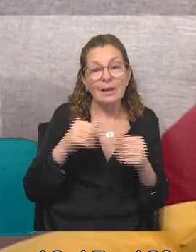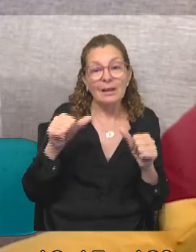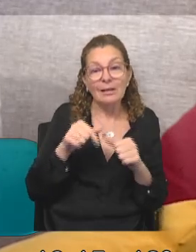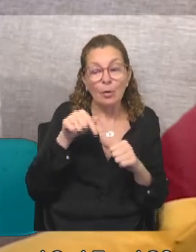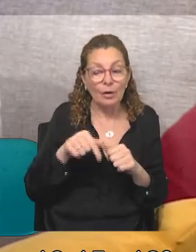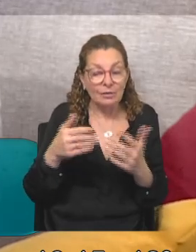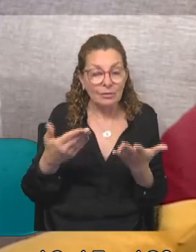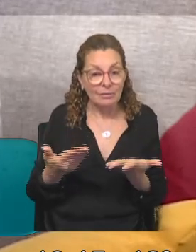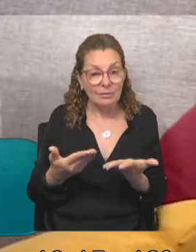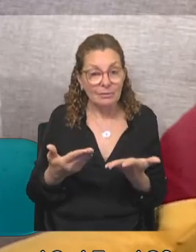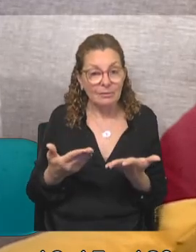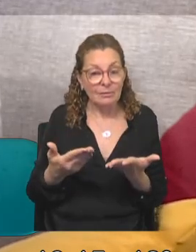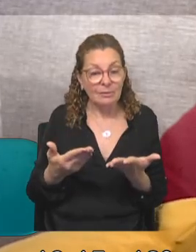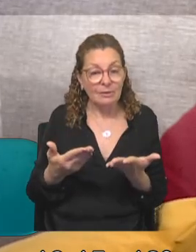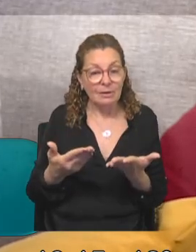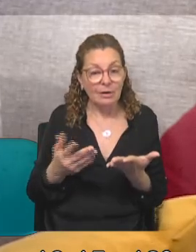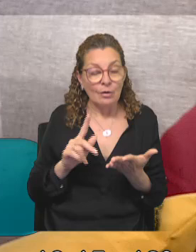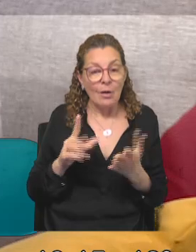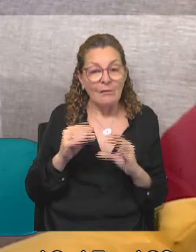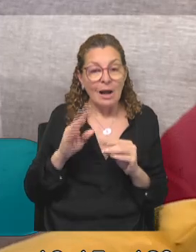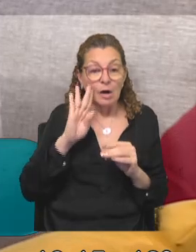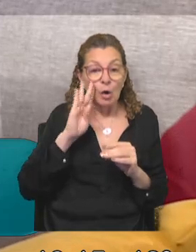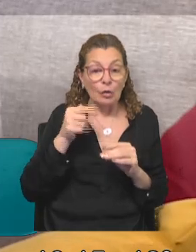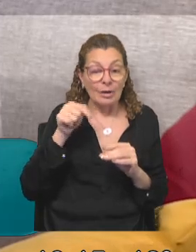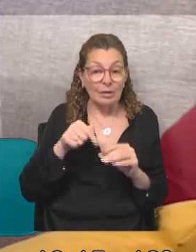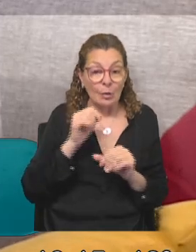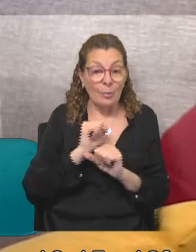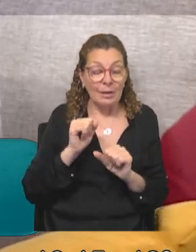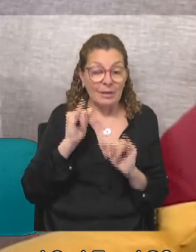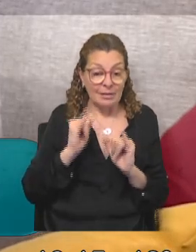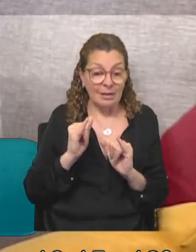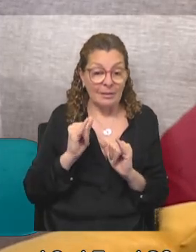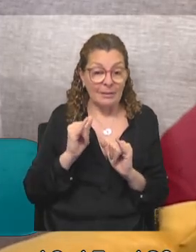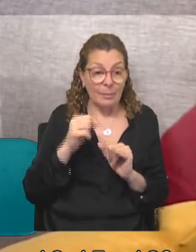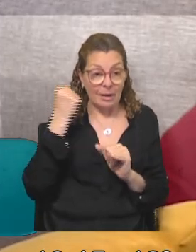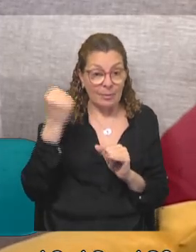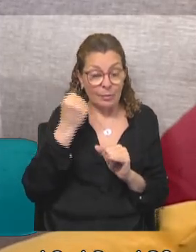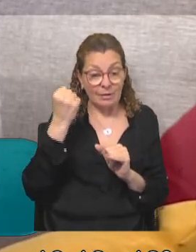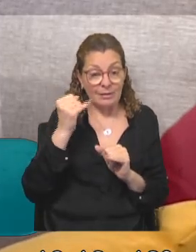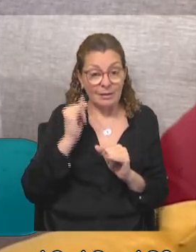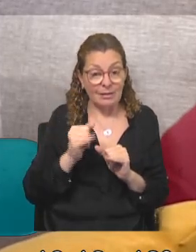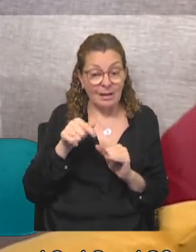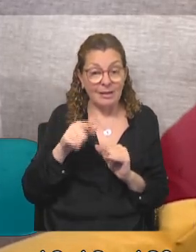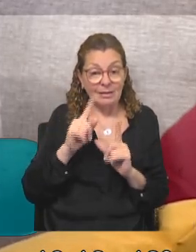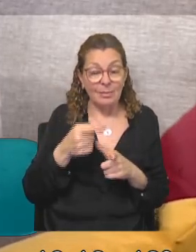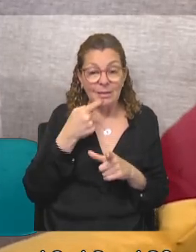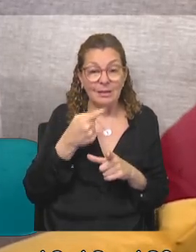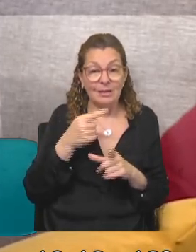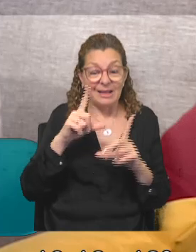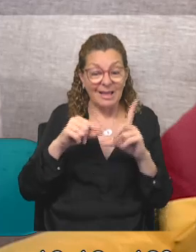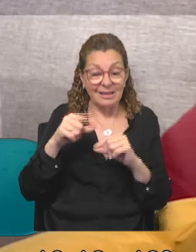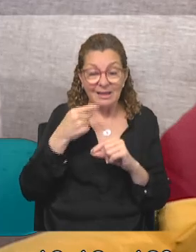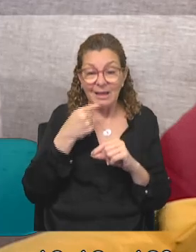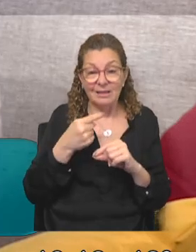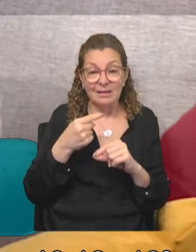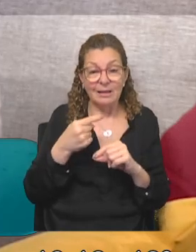esto? Bueno, ni que hablar que reconocer que esto puede pasar, sí. Es importante. Es más, hay estadísticas que dicen que en algunos casos, en